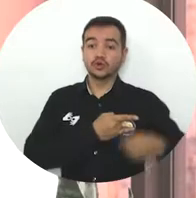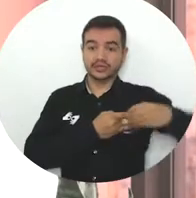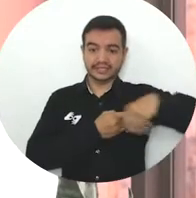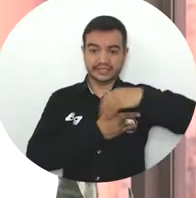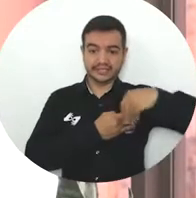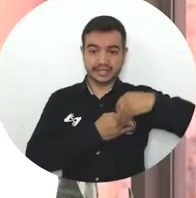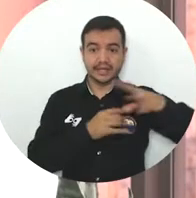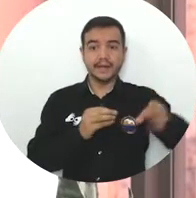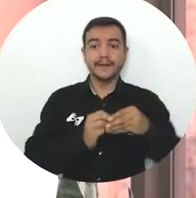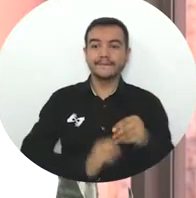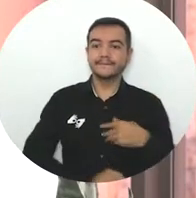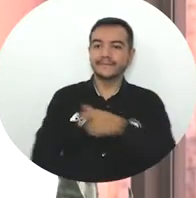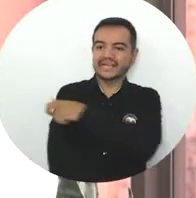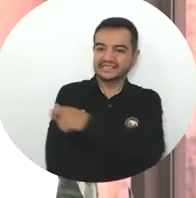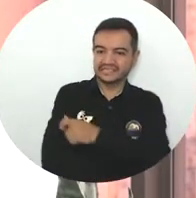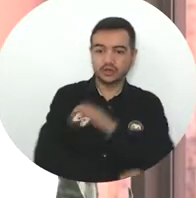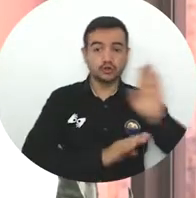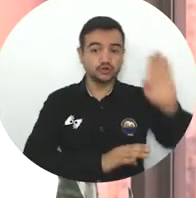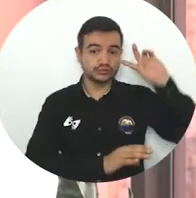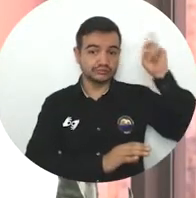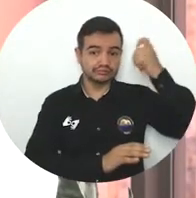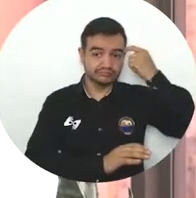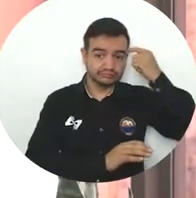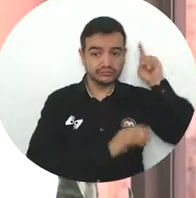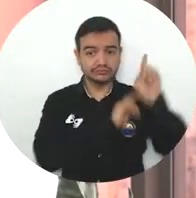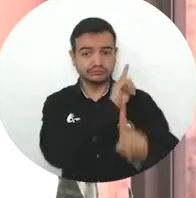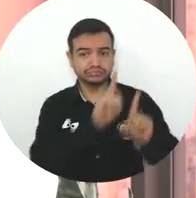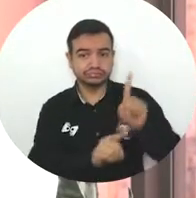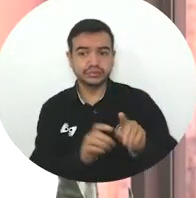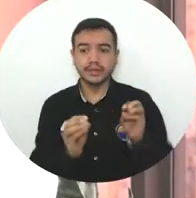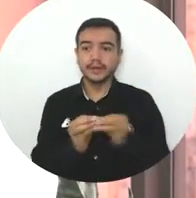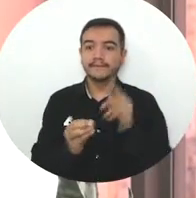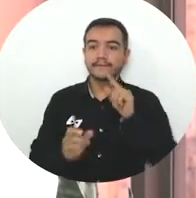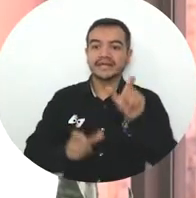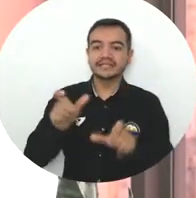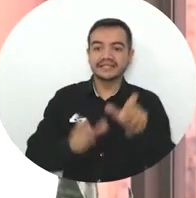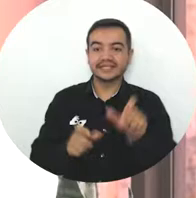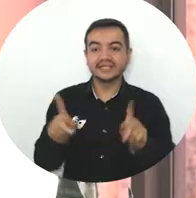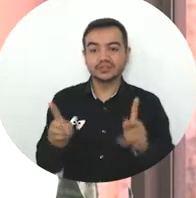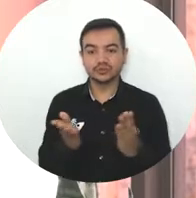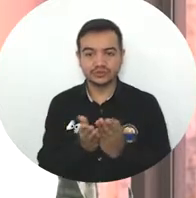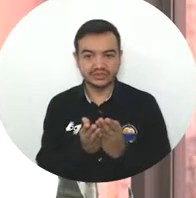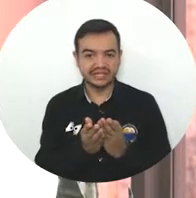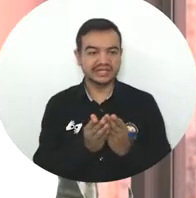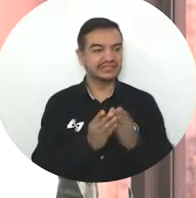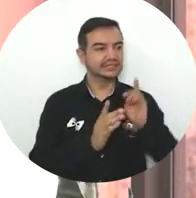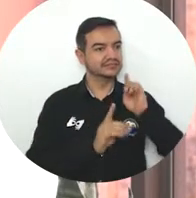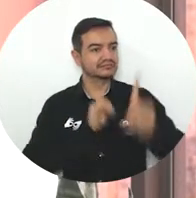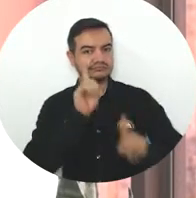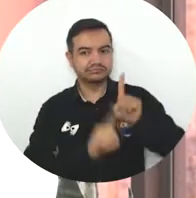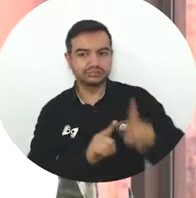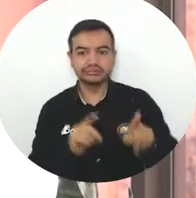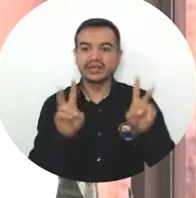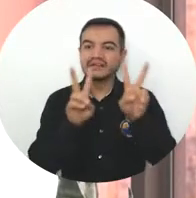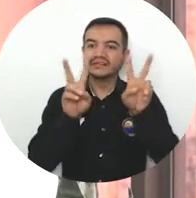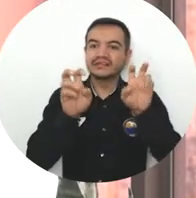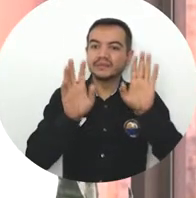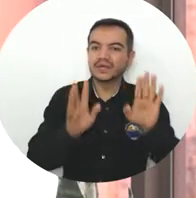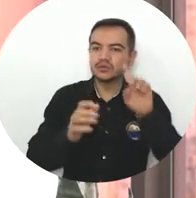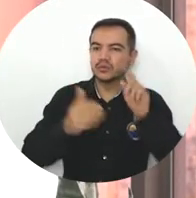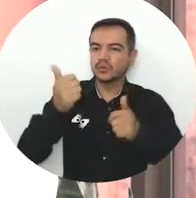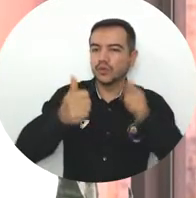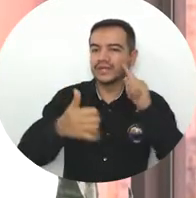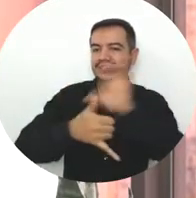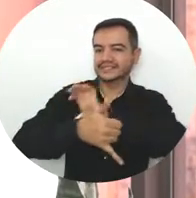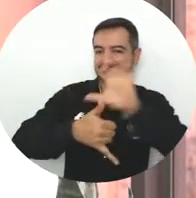República, estudiantes y Ministerio de Educación, tocando temas muy importantes dentro de las instituciones de educación superior,